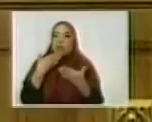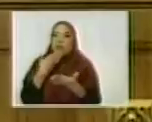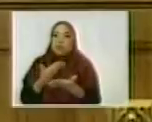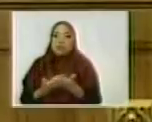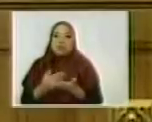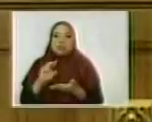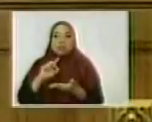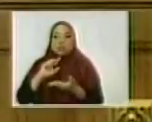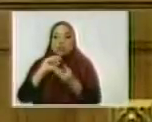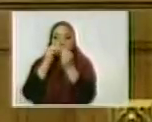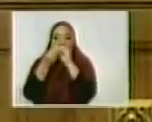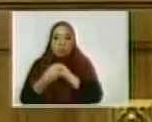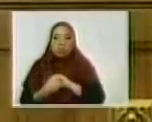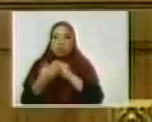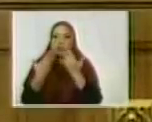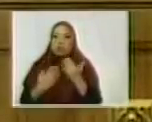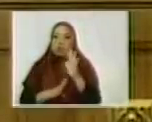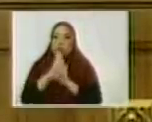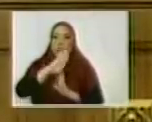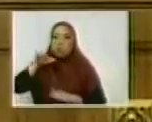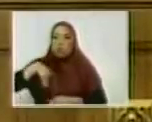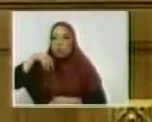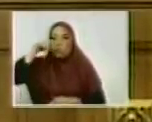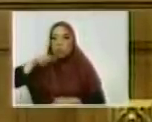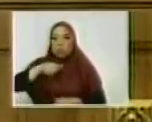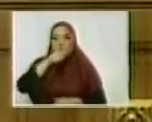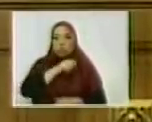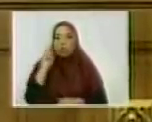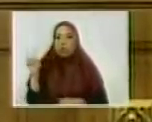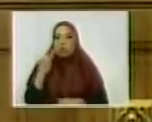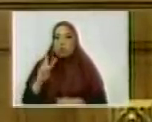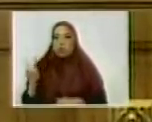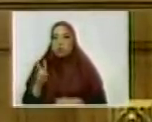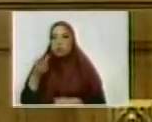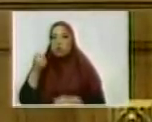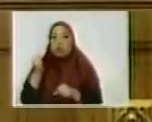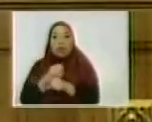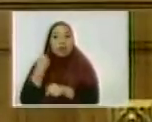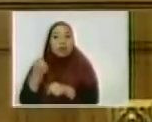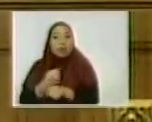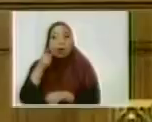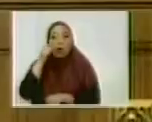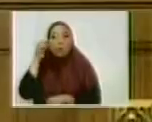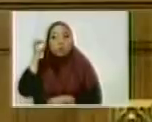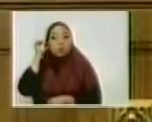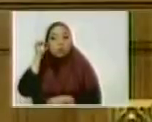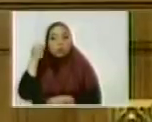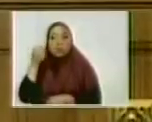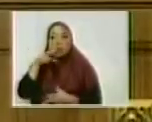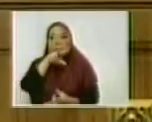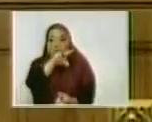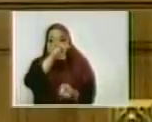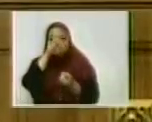habíamos recuperado, y esto va con todo el pueblo venezolano, no únicamente con la clase trabajadora, el